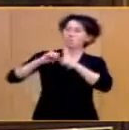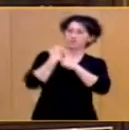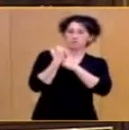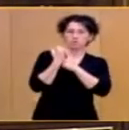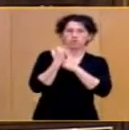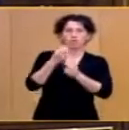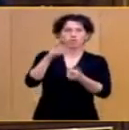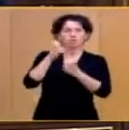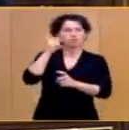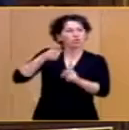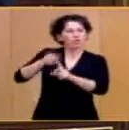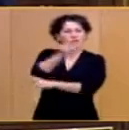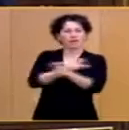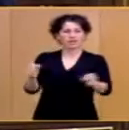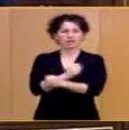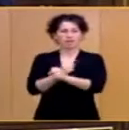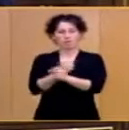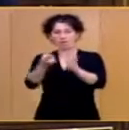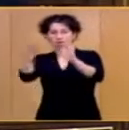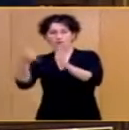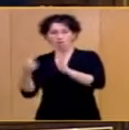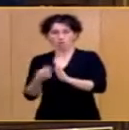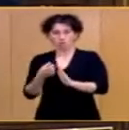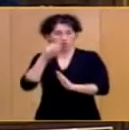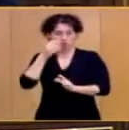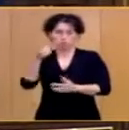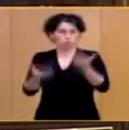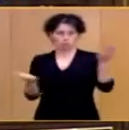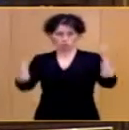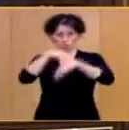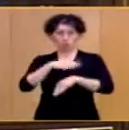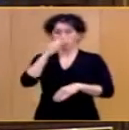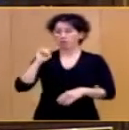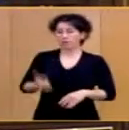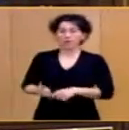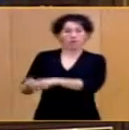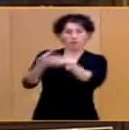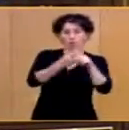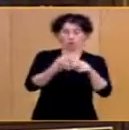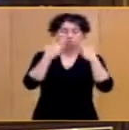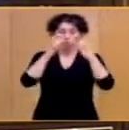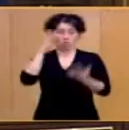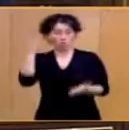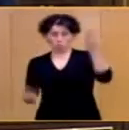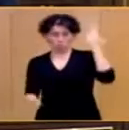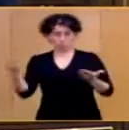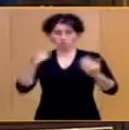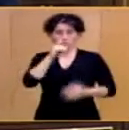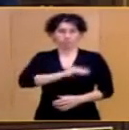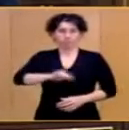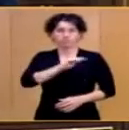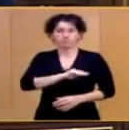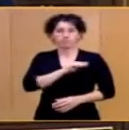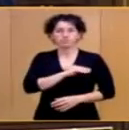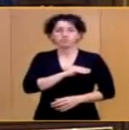las rentas del trabajo, mientras la riqueza nunca estuvo distribuida de manera tan desigual. No es admisible que